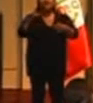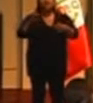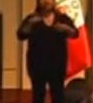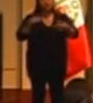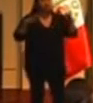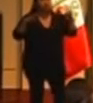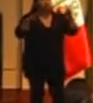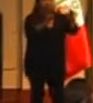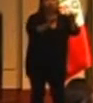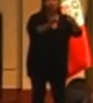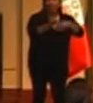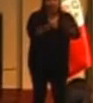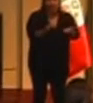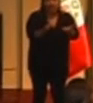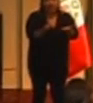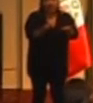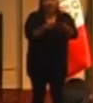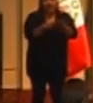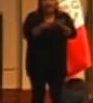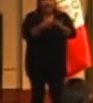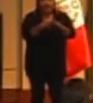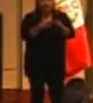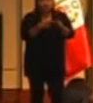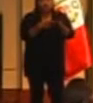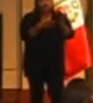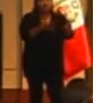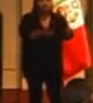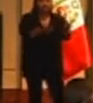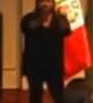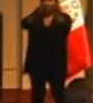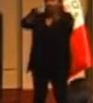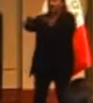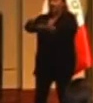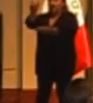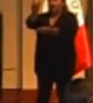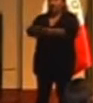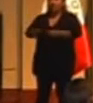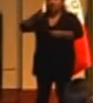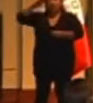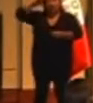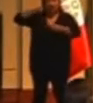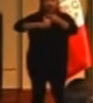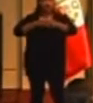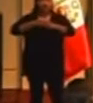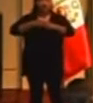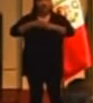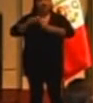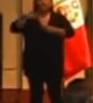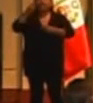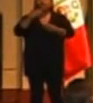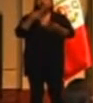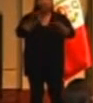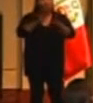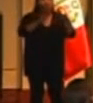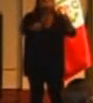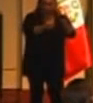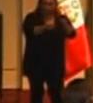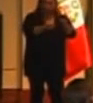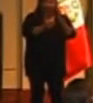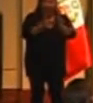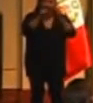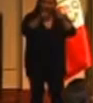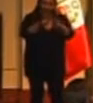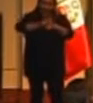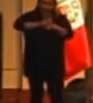puede detener. Entonces, entrega a la Policía Nacional a la persona intervenida. Y entonces